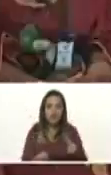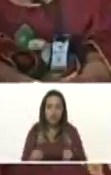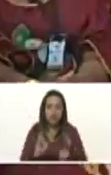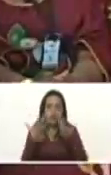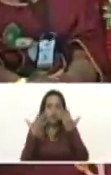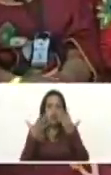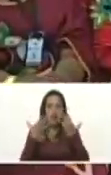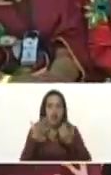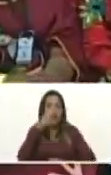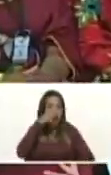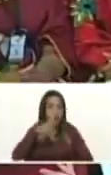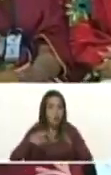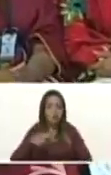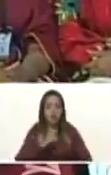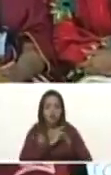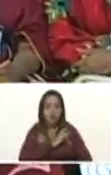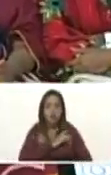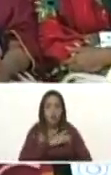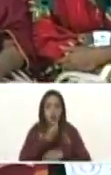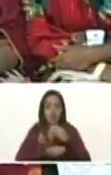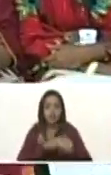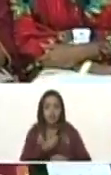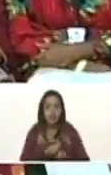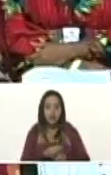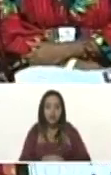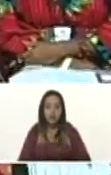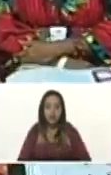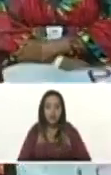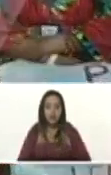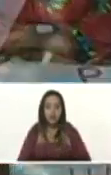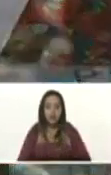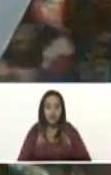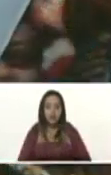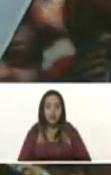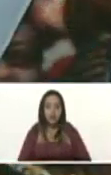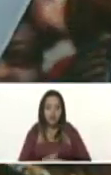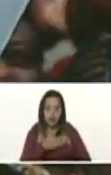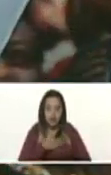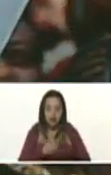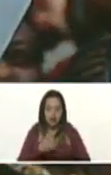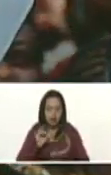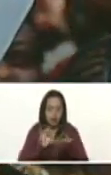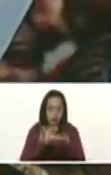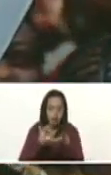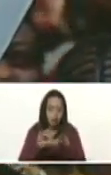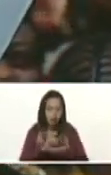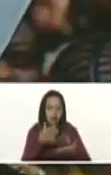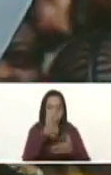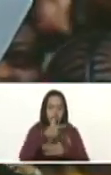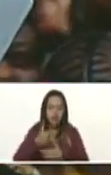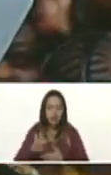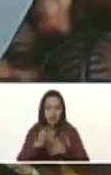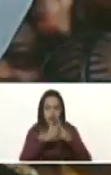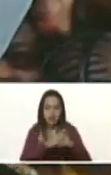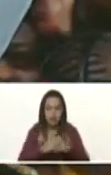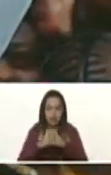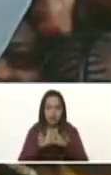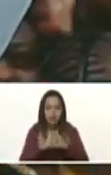chileno, heredero del indígena lautarano, dispuesto a expulsar a los neoliberales,